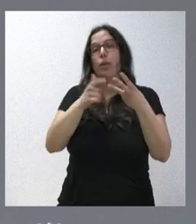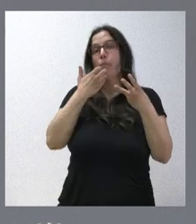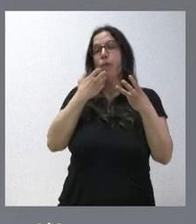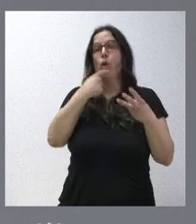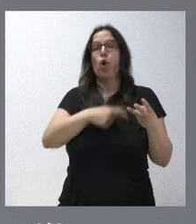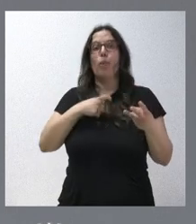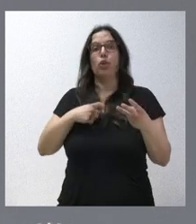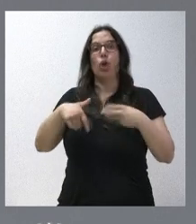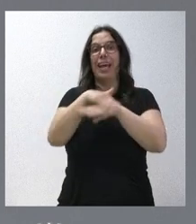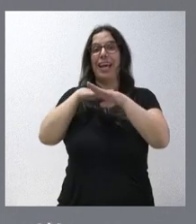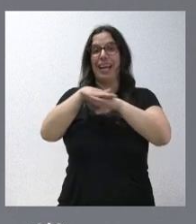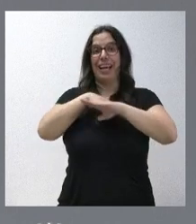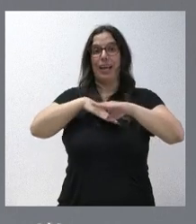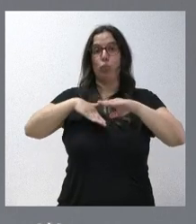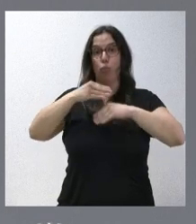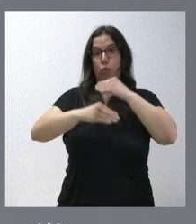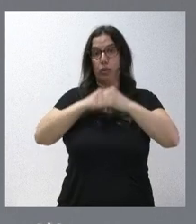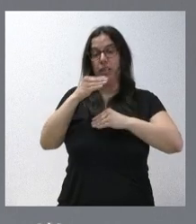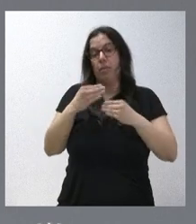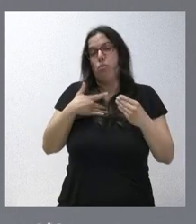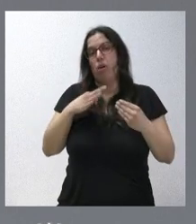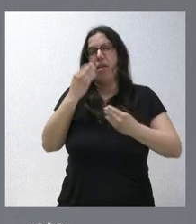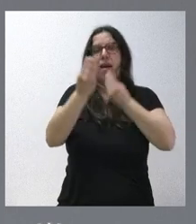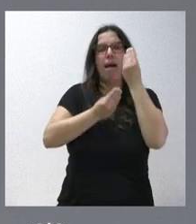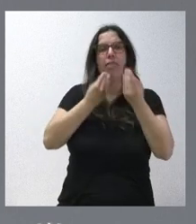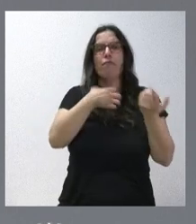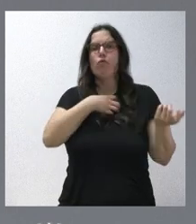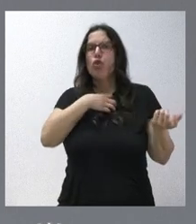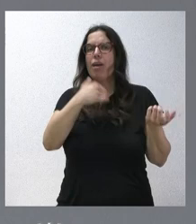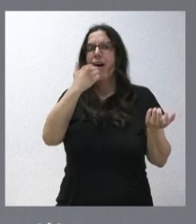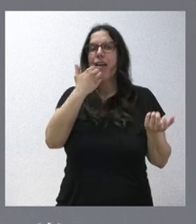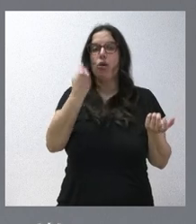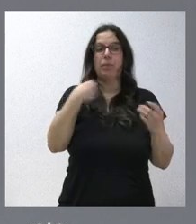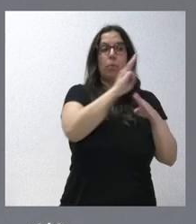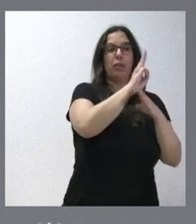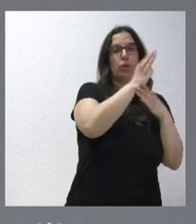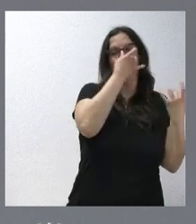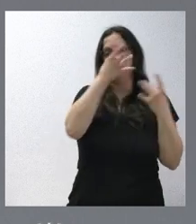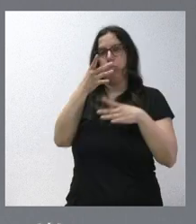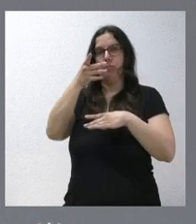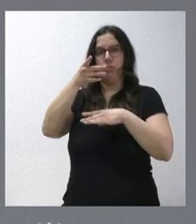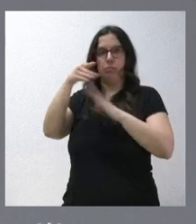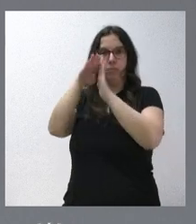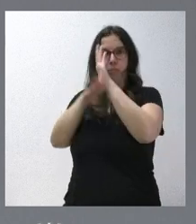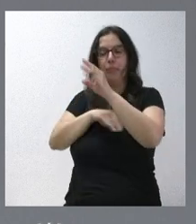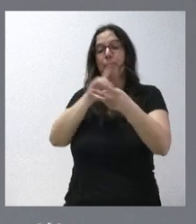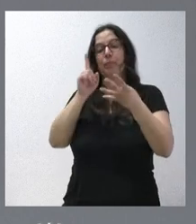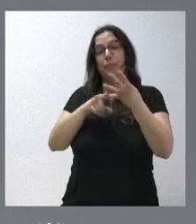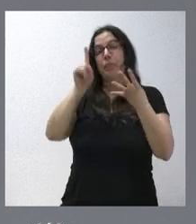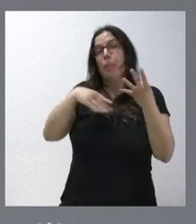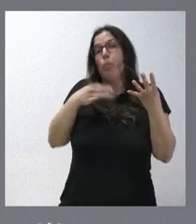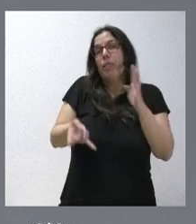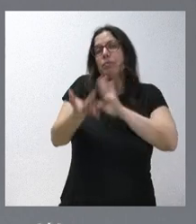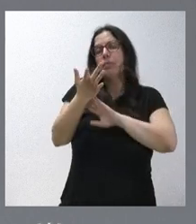ejecutiva que en todo caso realizaría aquellas funciones que le delegue el patronato y Asimismo podrá existir un